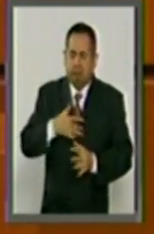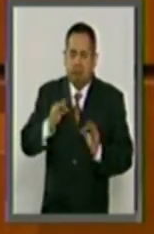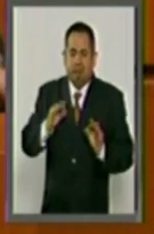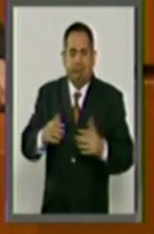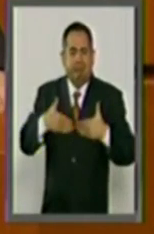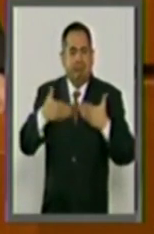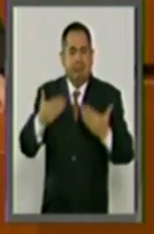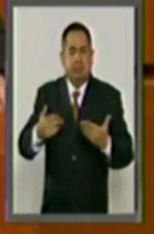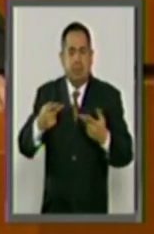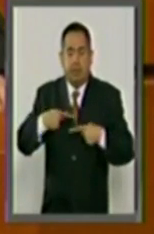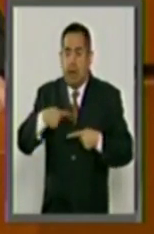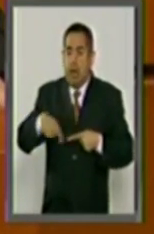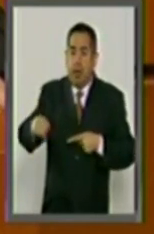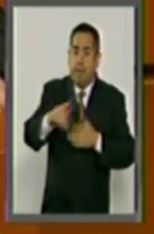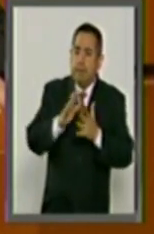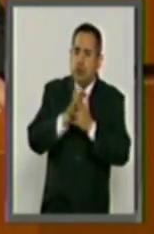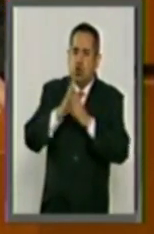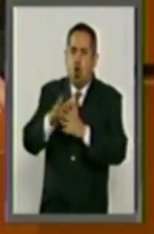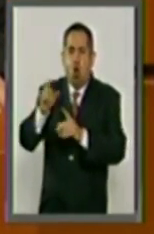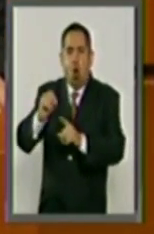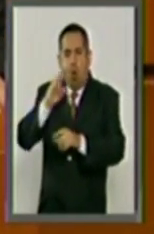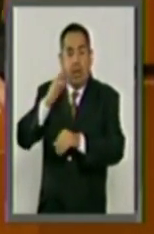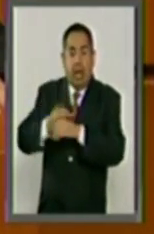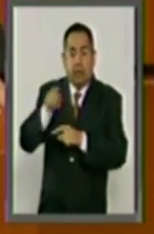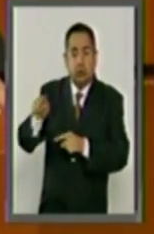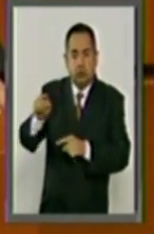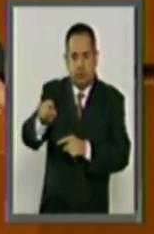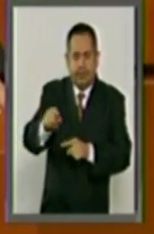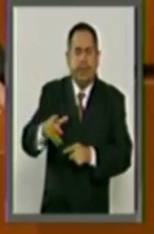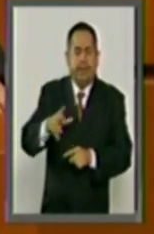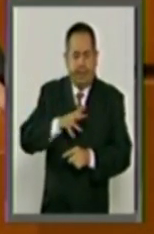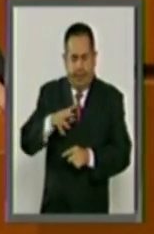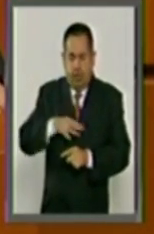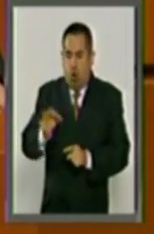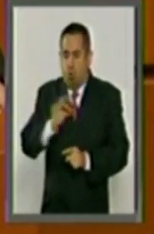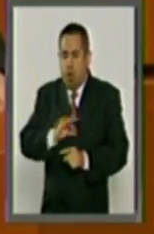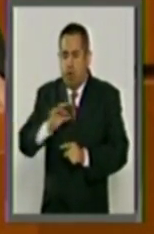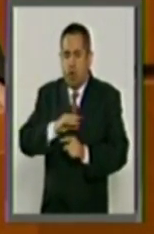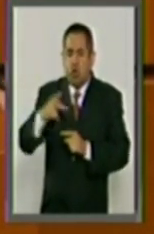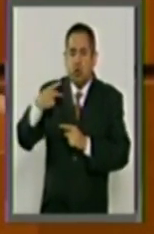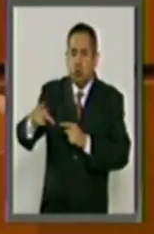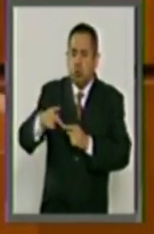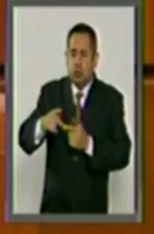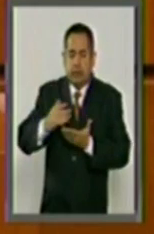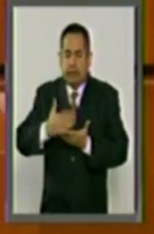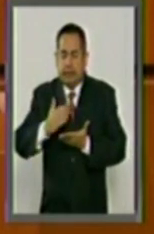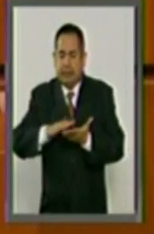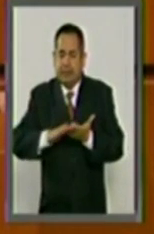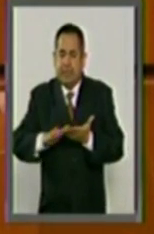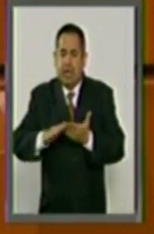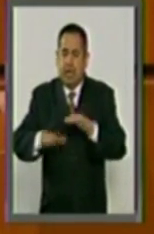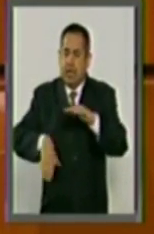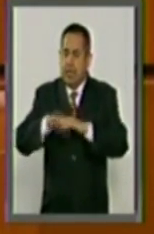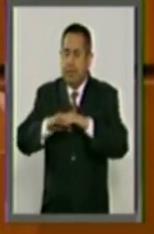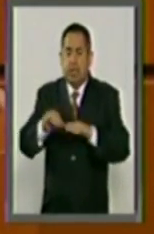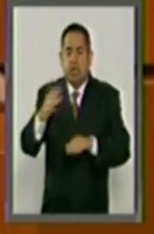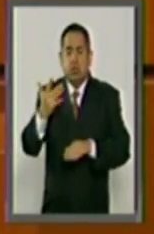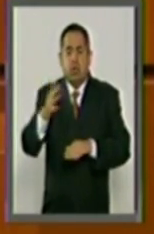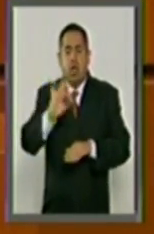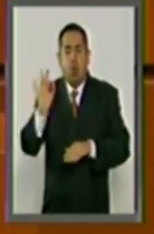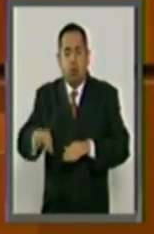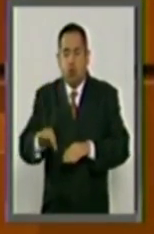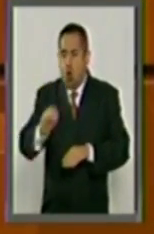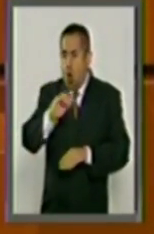para que los participantes obligados cuenten con la posibilidad de diferir su liquidación de hasta un 50%